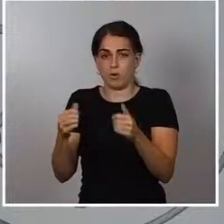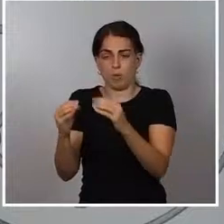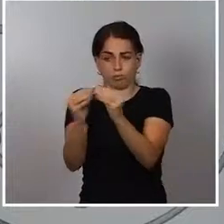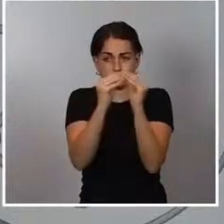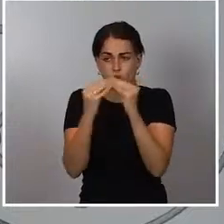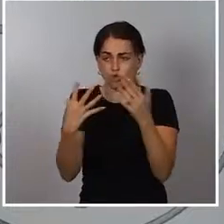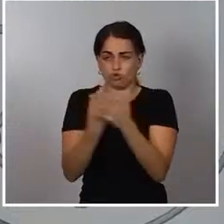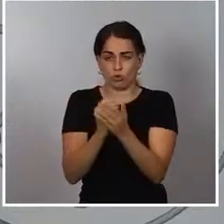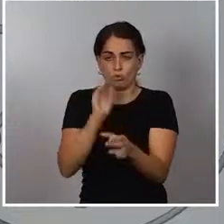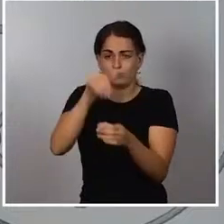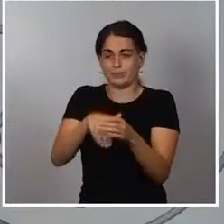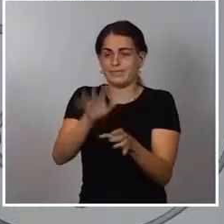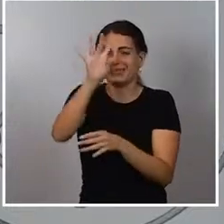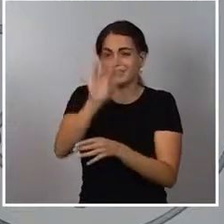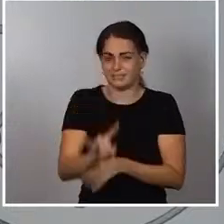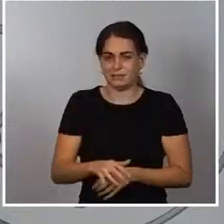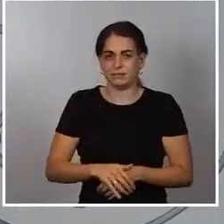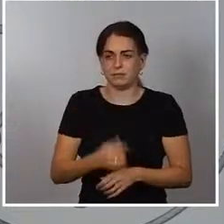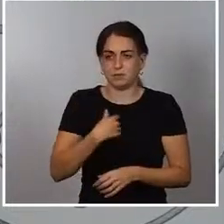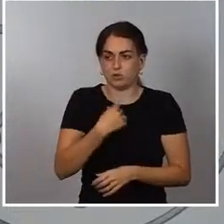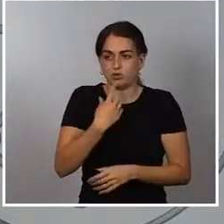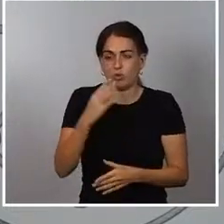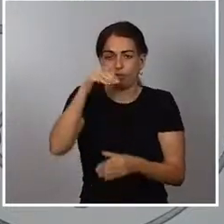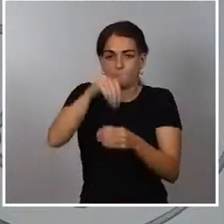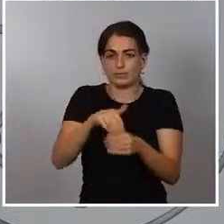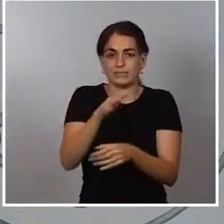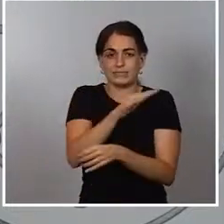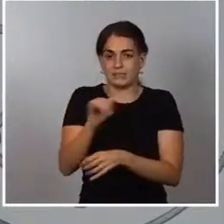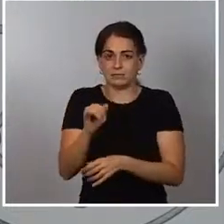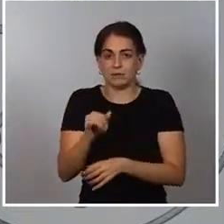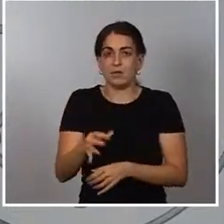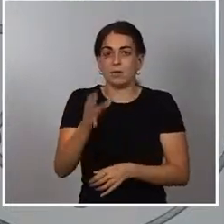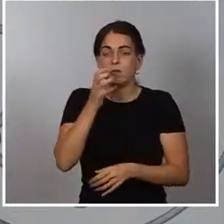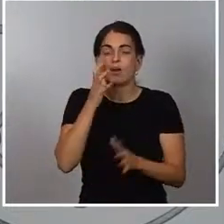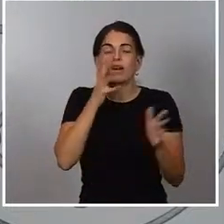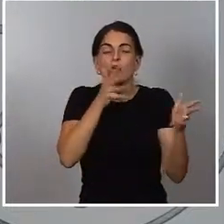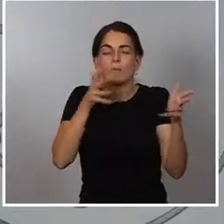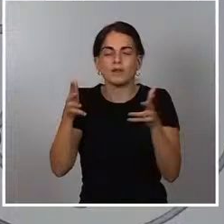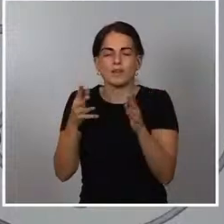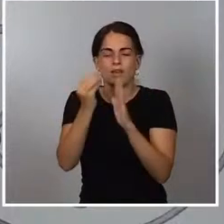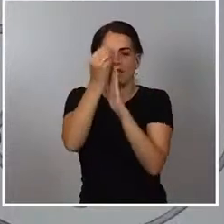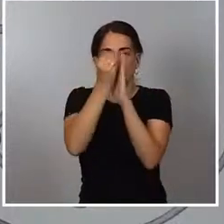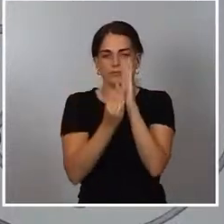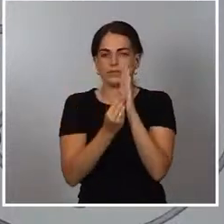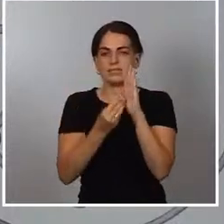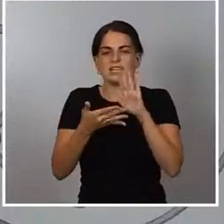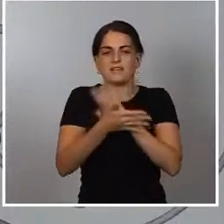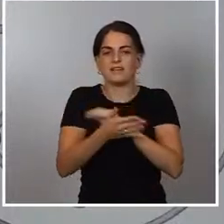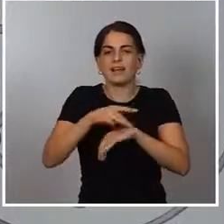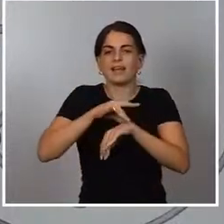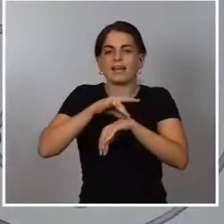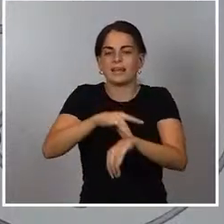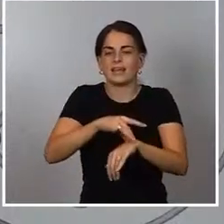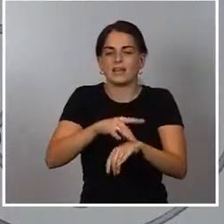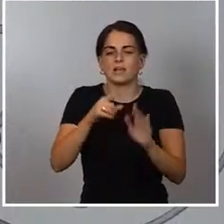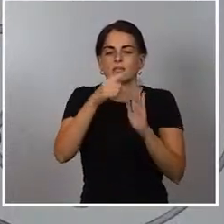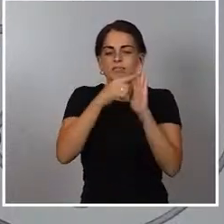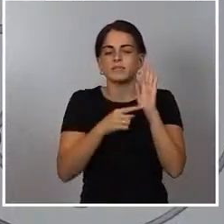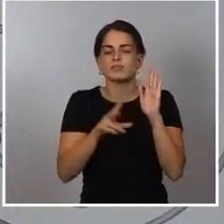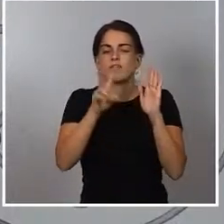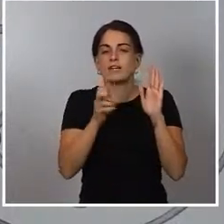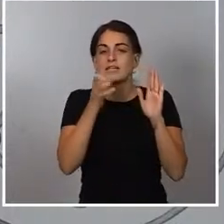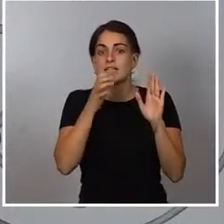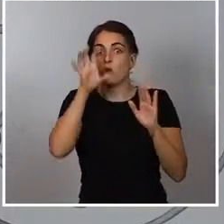perdón por unanimidad que establecerán las recomendaciones unas recomendaciones que son guías que sirven para cuando una comunidad entiende